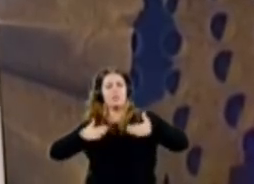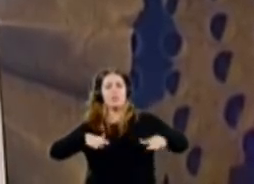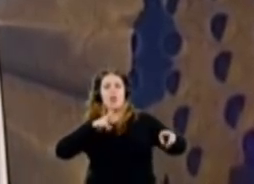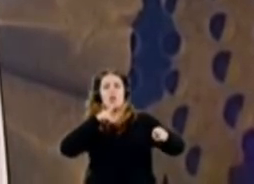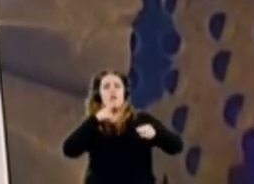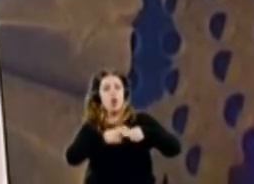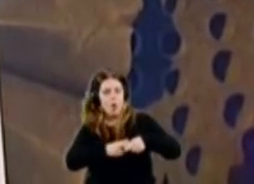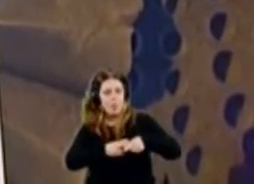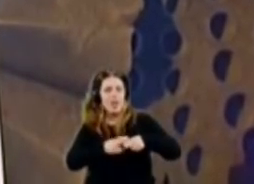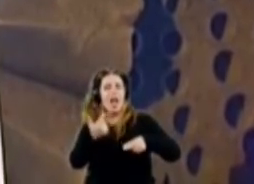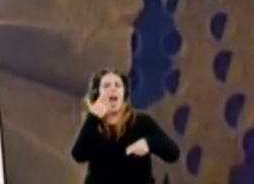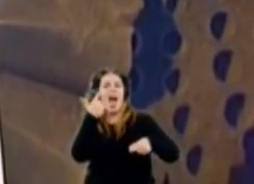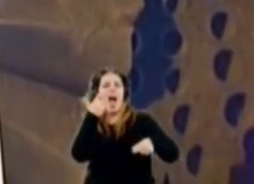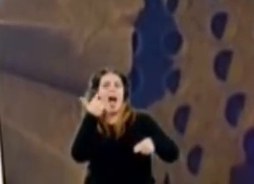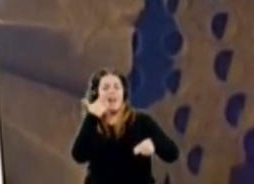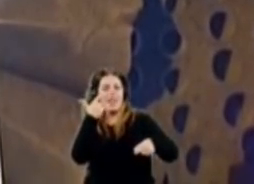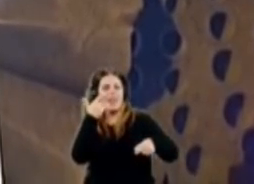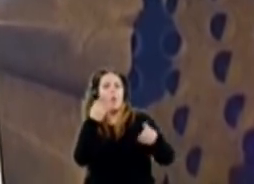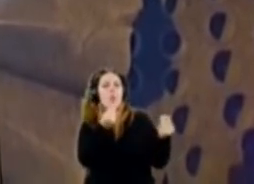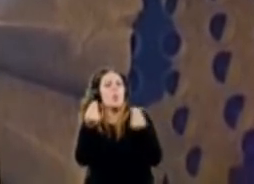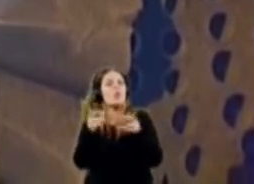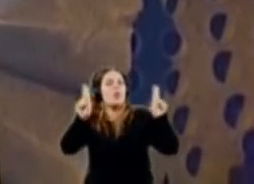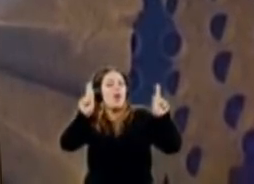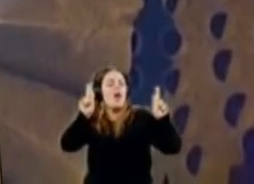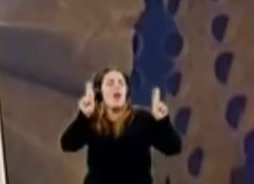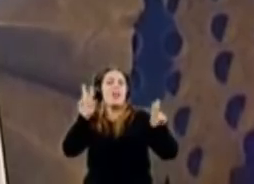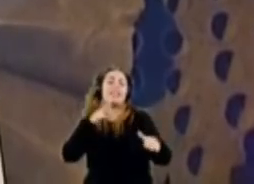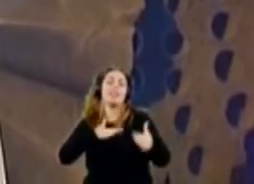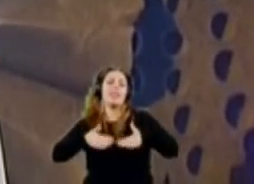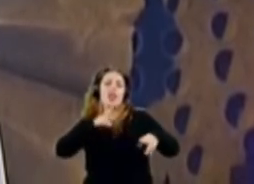y que sean muchos y se cumplan todos y buenos, El sueño.